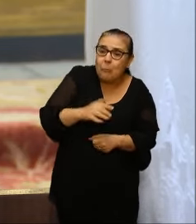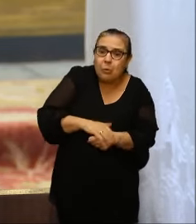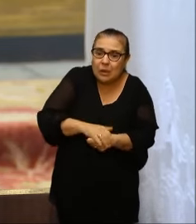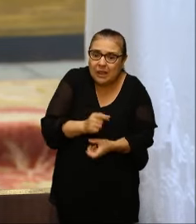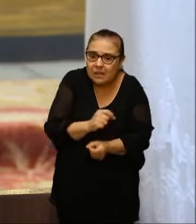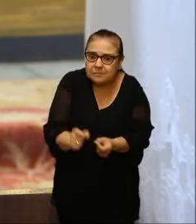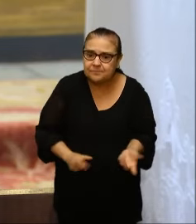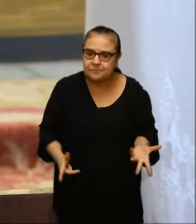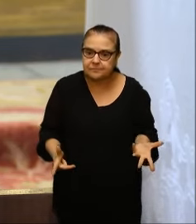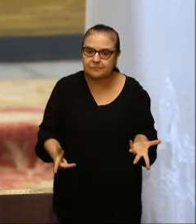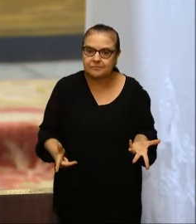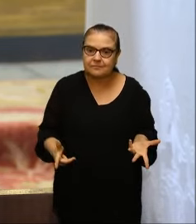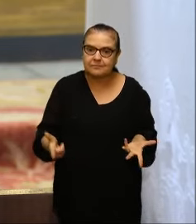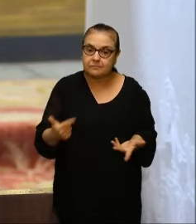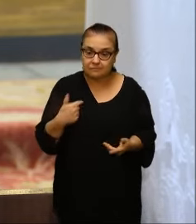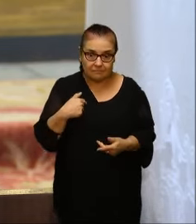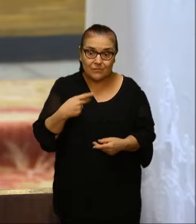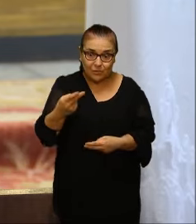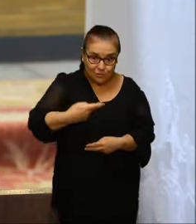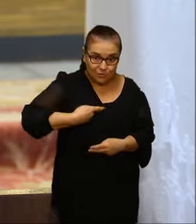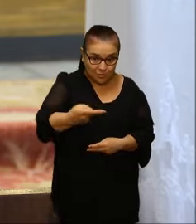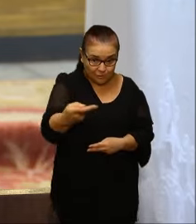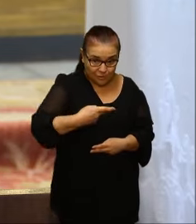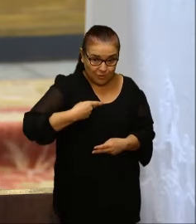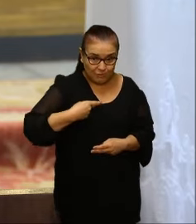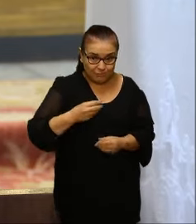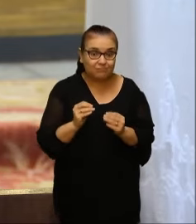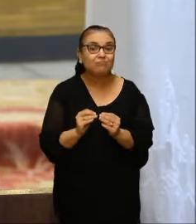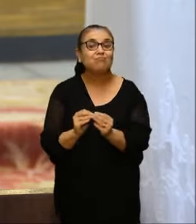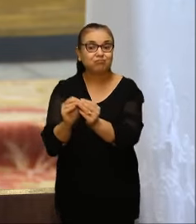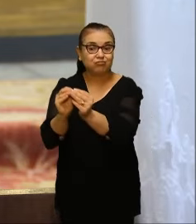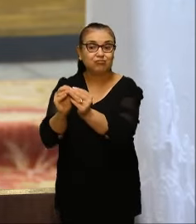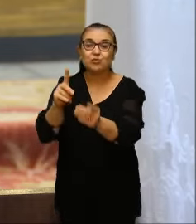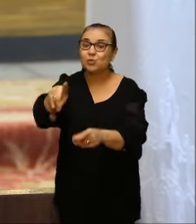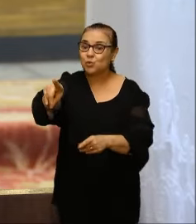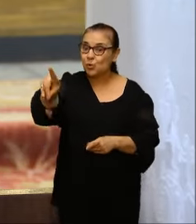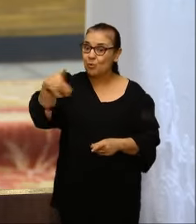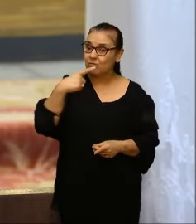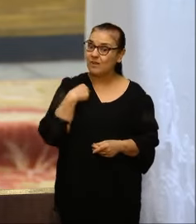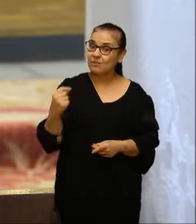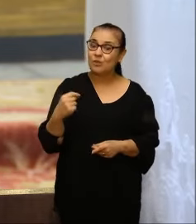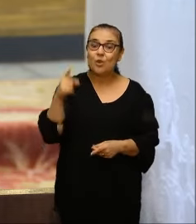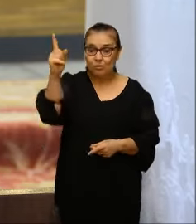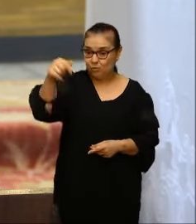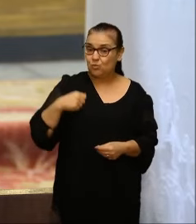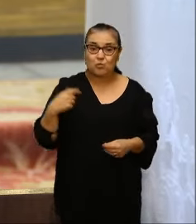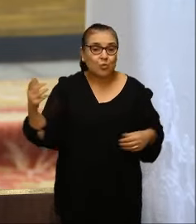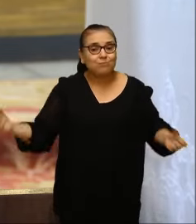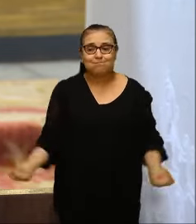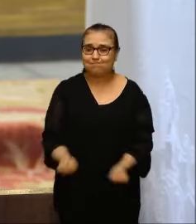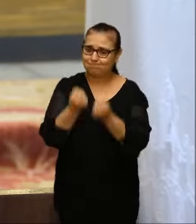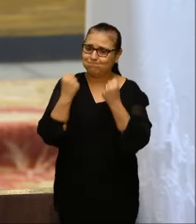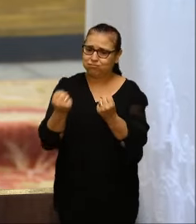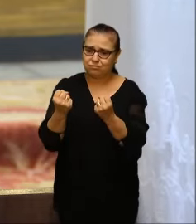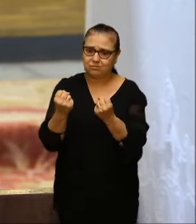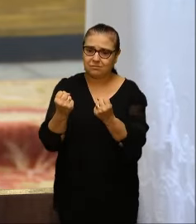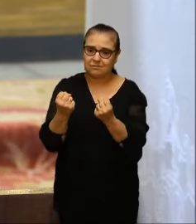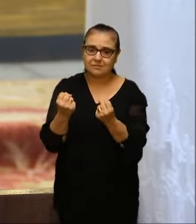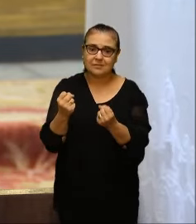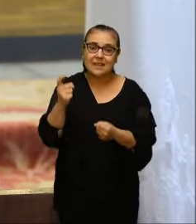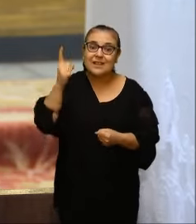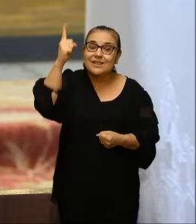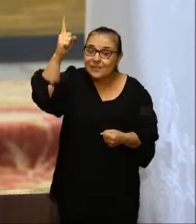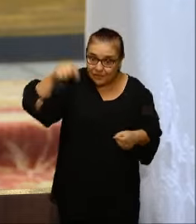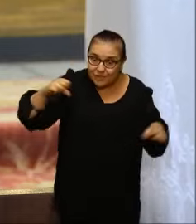cosa. Tú y yo somos un equipo. Tú me has escogido, tú me tendrás que ayudar y me tendrás que sacar adelante. Dios te